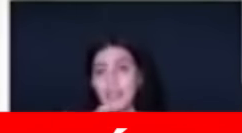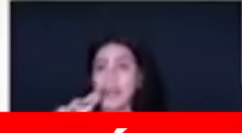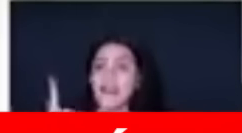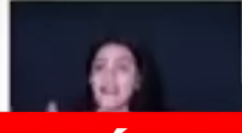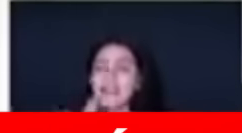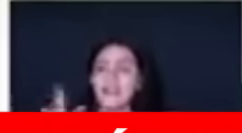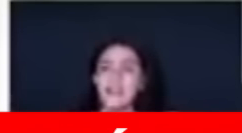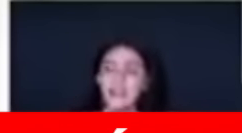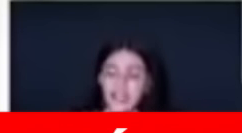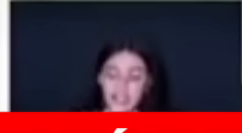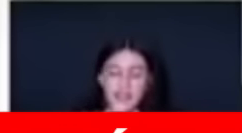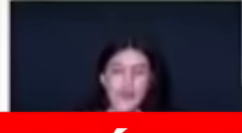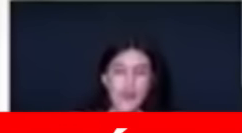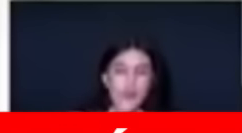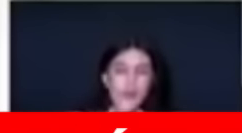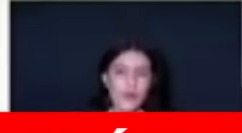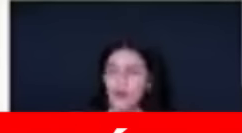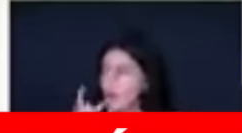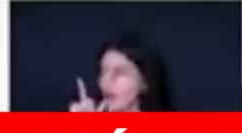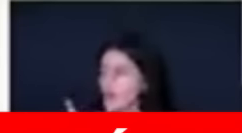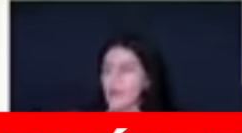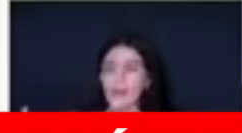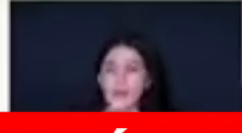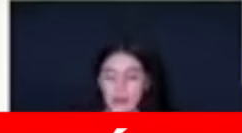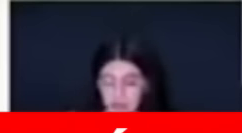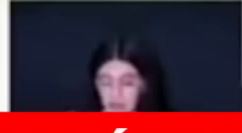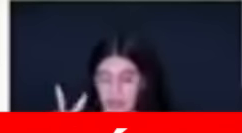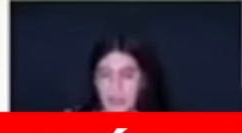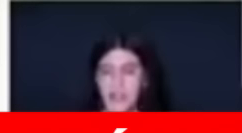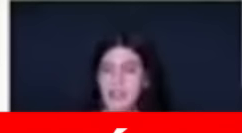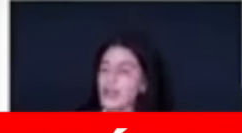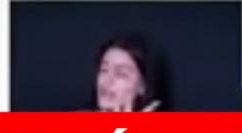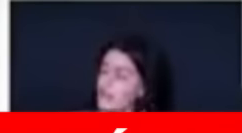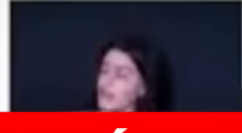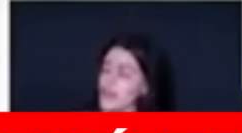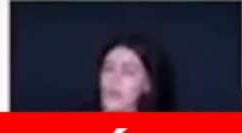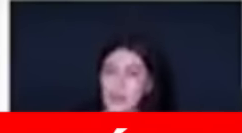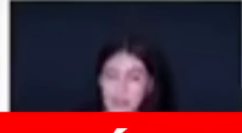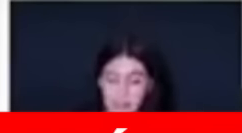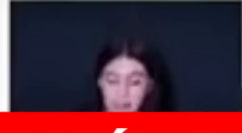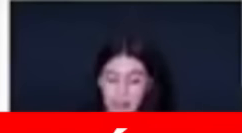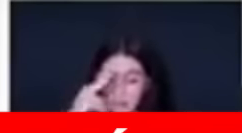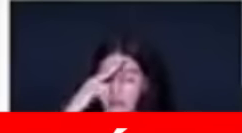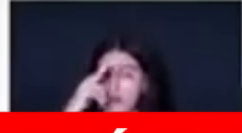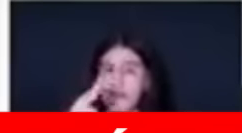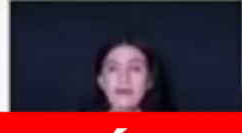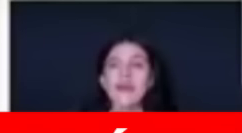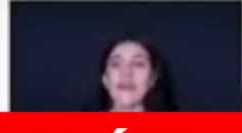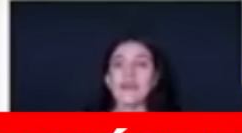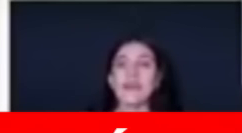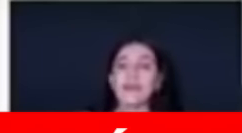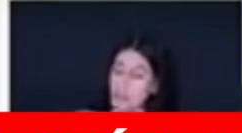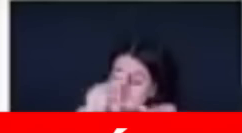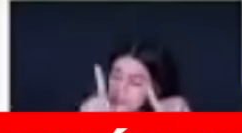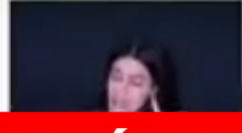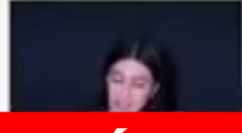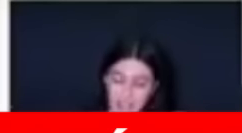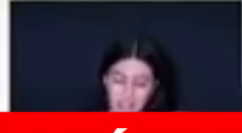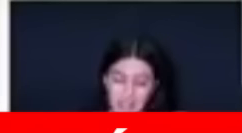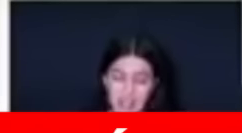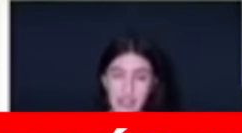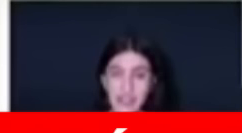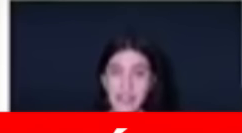Chihuahua, con miles de almas valientes y libres. Y México se refugió